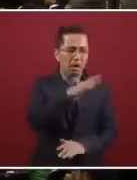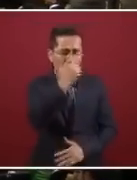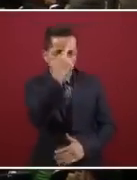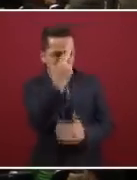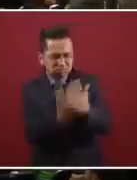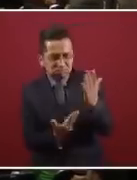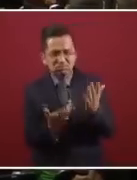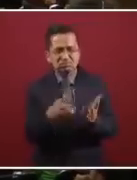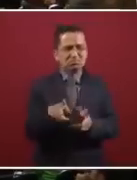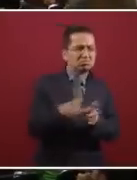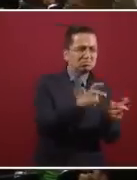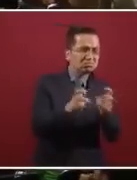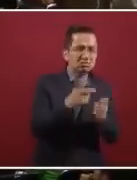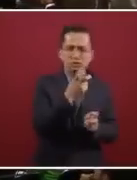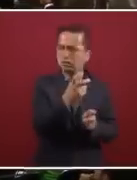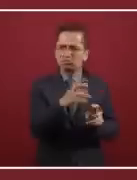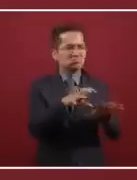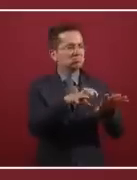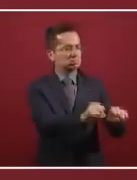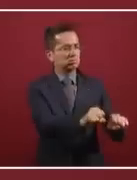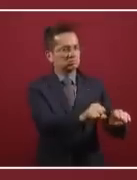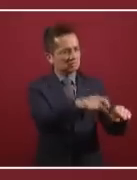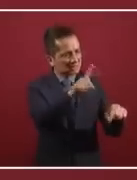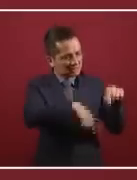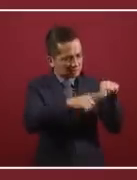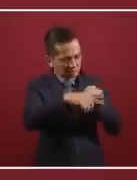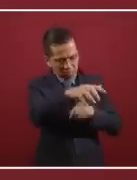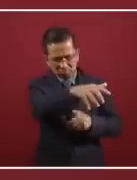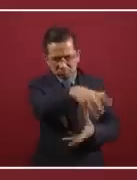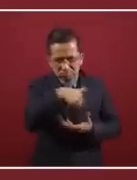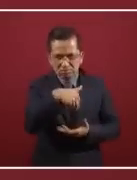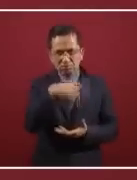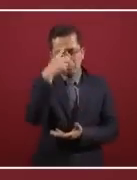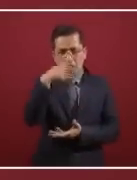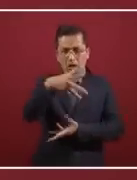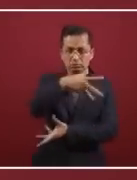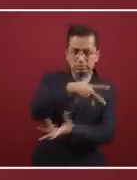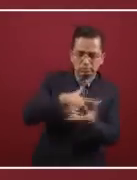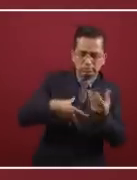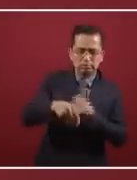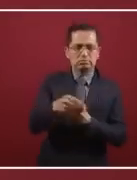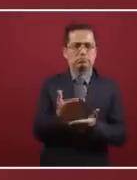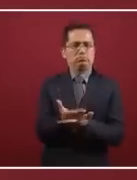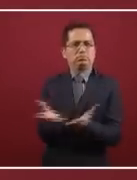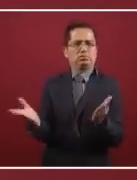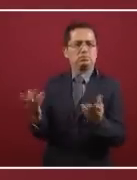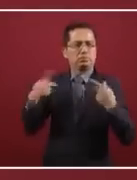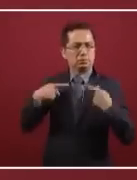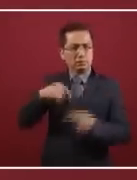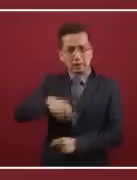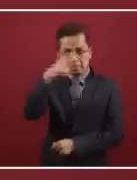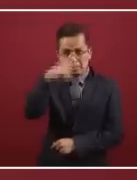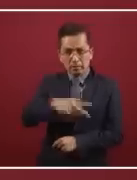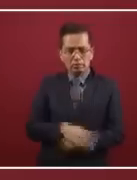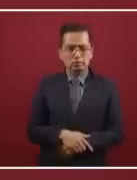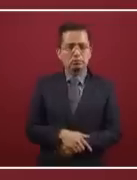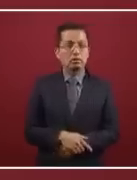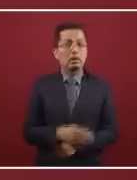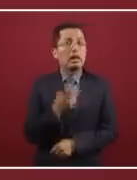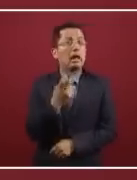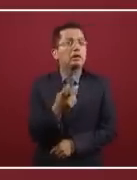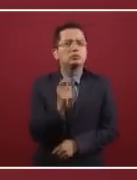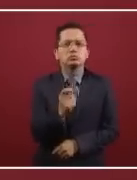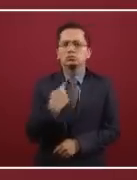bienes de todos los mexicanos. Todos estos estímulos, todos los esfuerzos que se hacen día con día en todo el